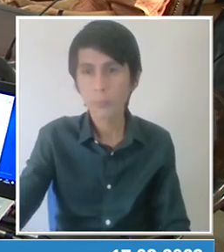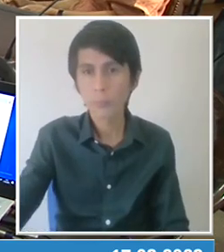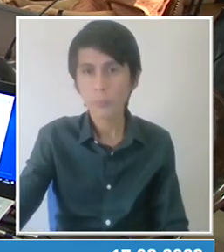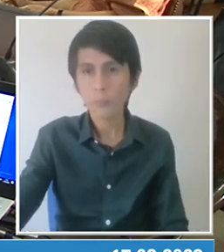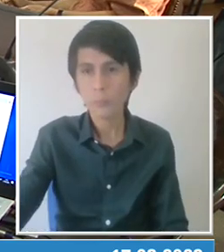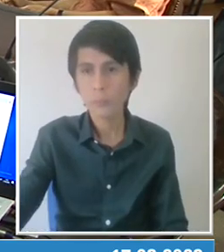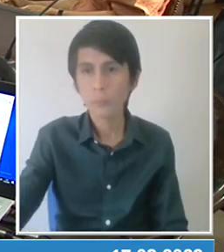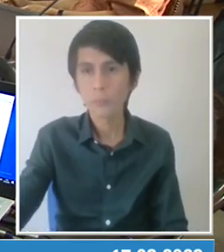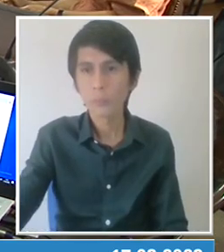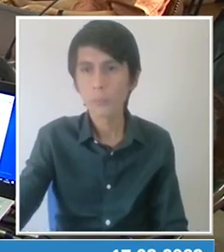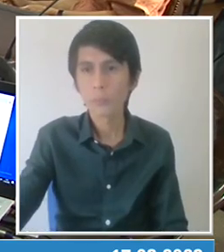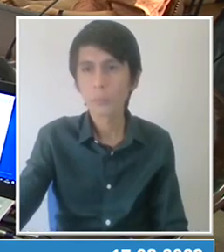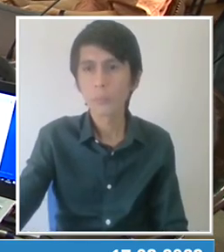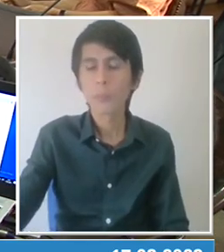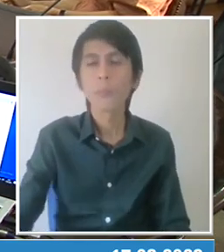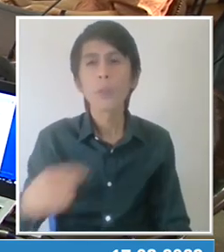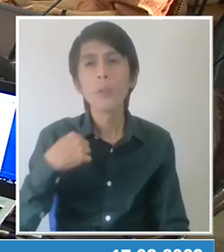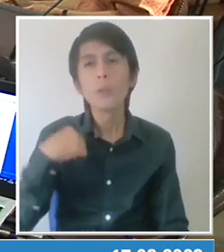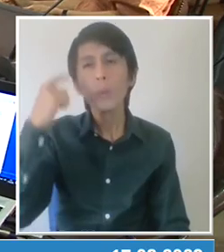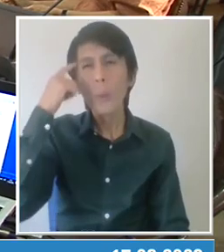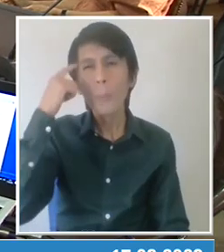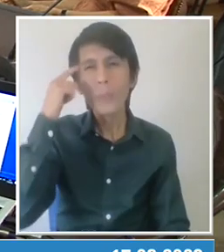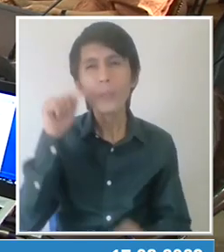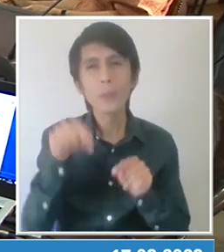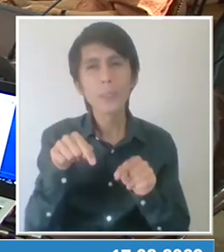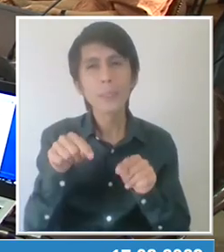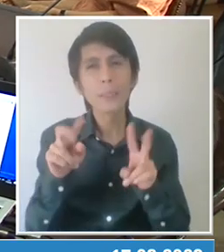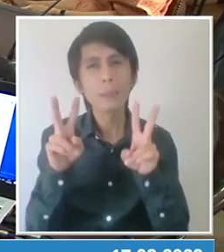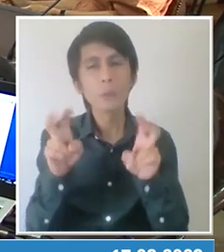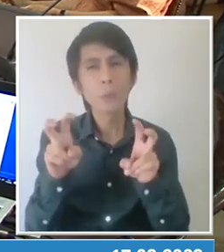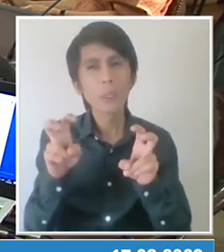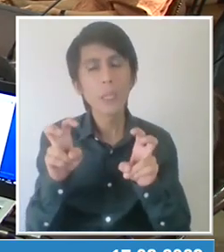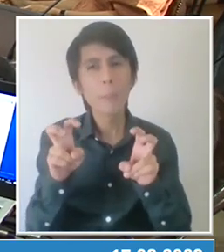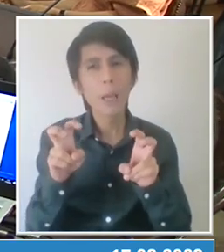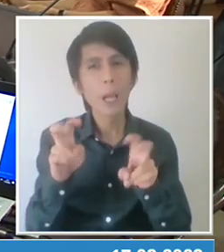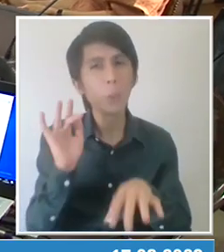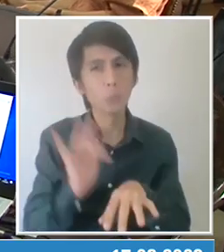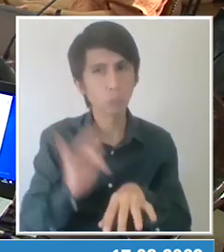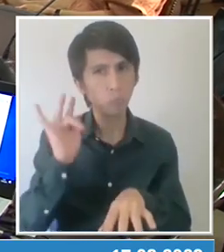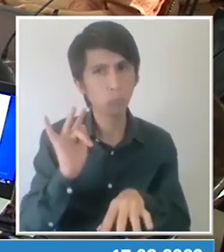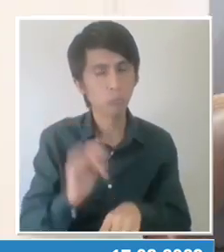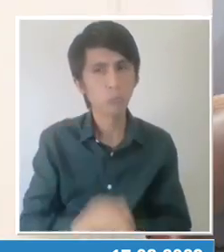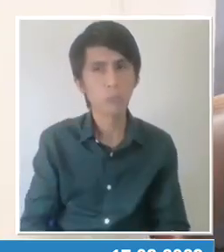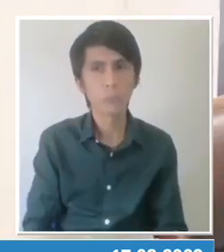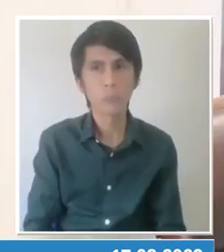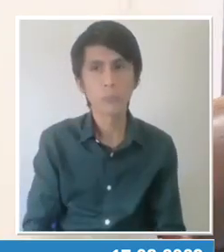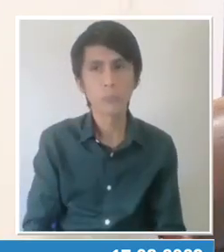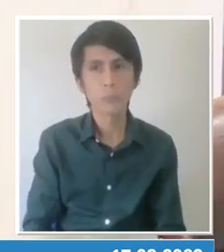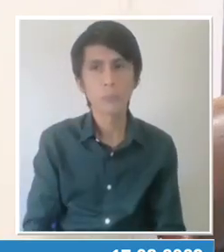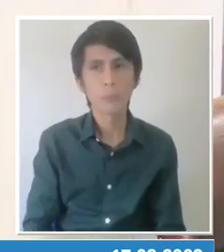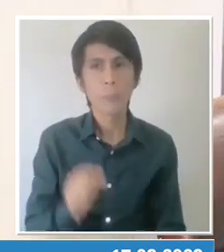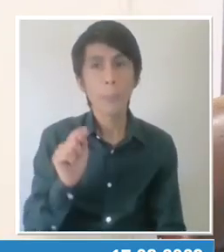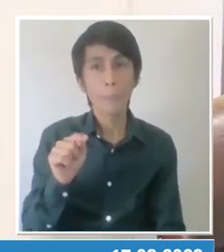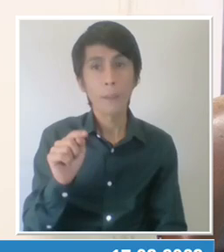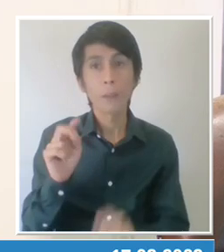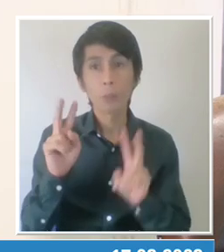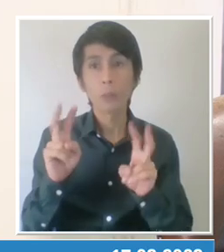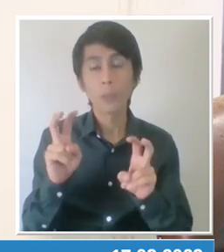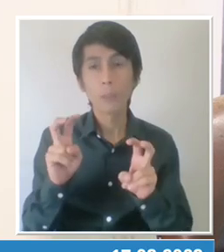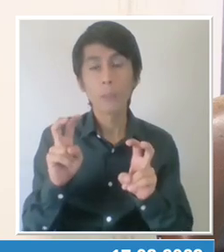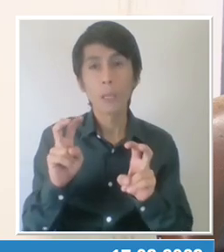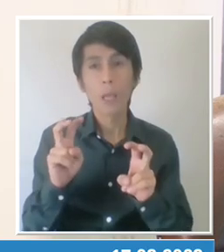Yo creo que este aquí es un tema candente, es un tema